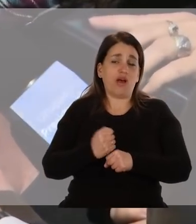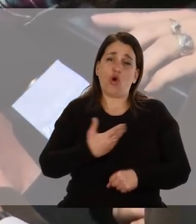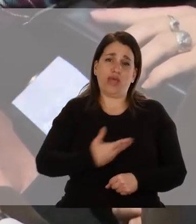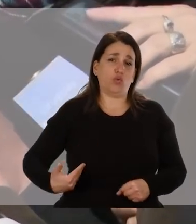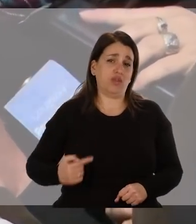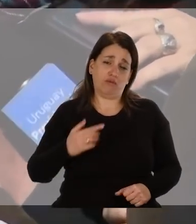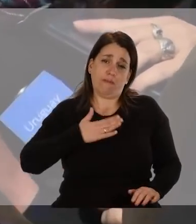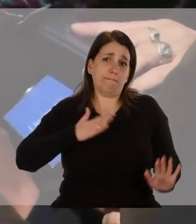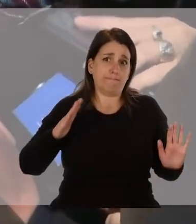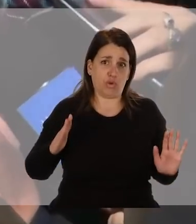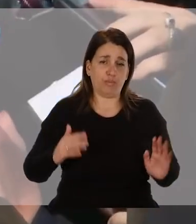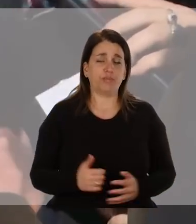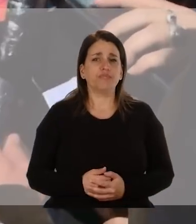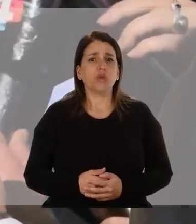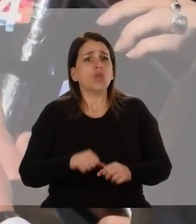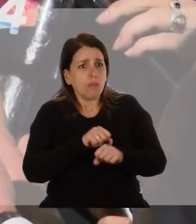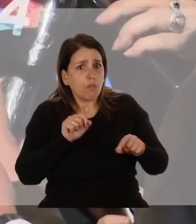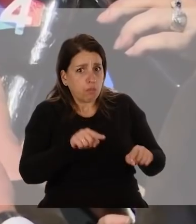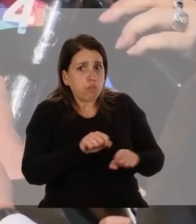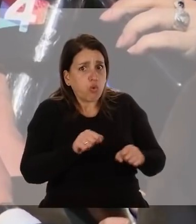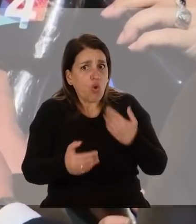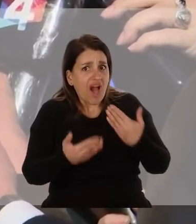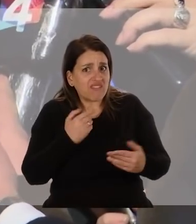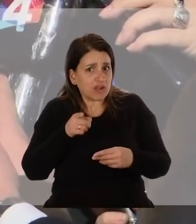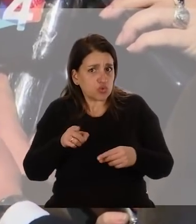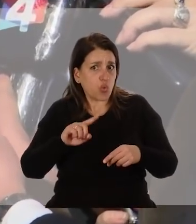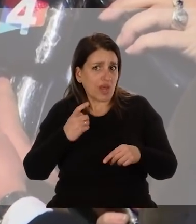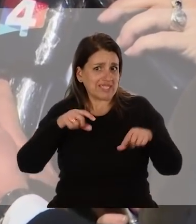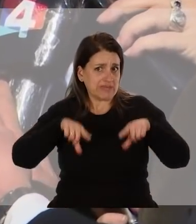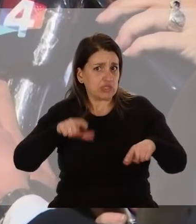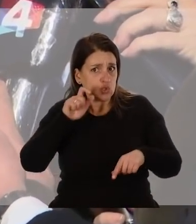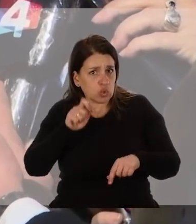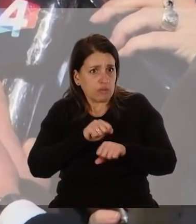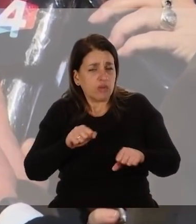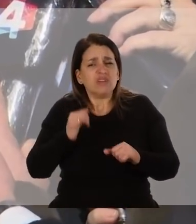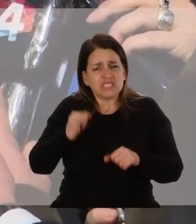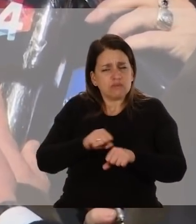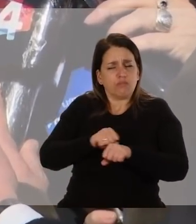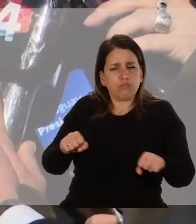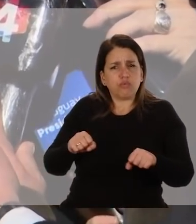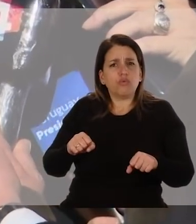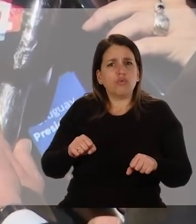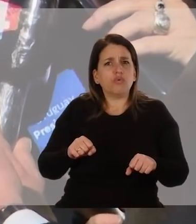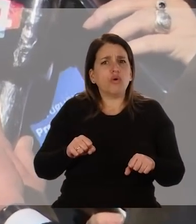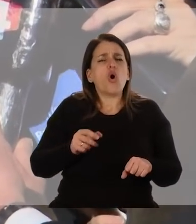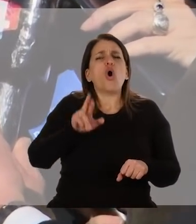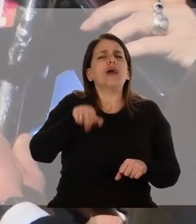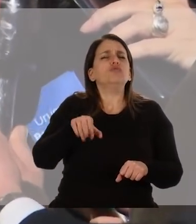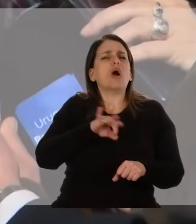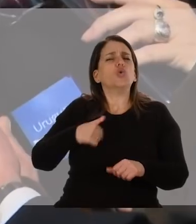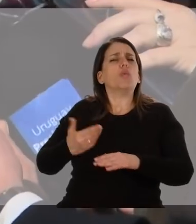corresponde al Poder Ejecutivo y al presidente de la República. ¿Usted pudo hablar con Cardoso finalmente como quería hablar? ¿Hubo más explicaciones de Cardoso o